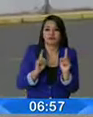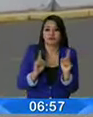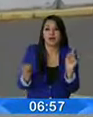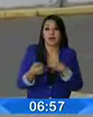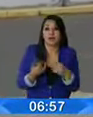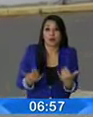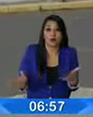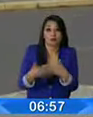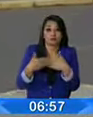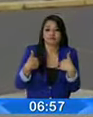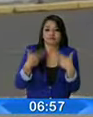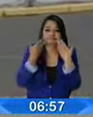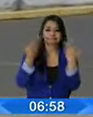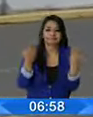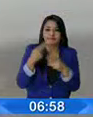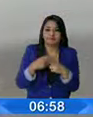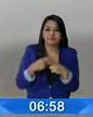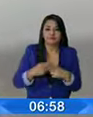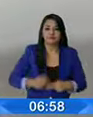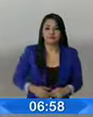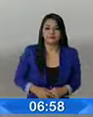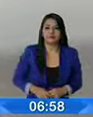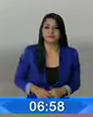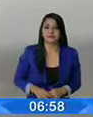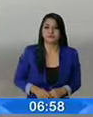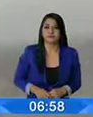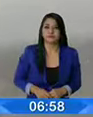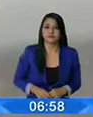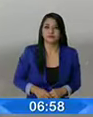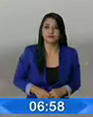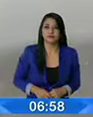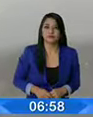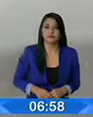el cierre de este reportaje. Informó José Morales.